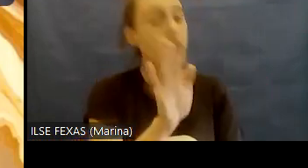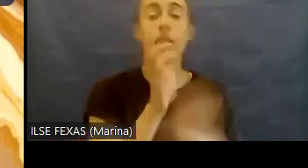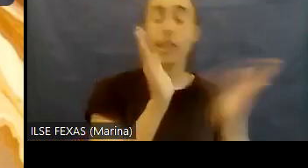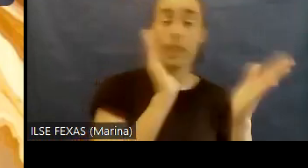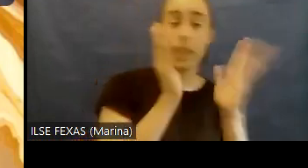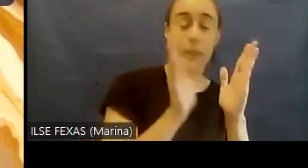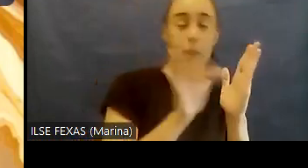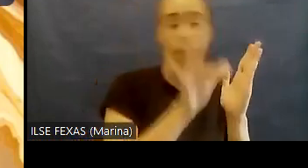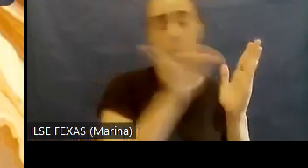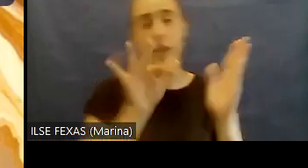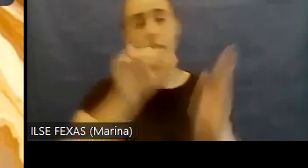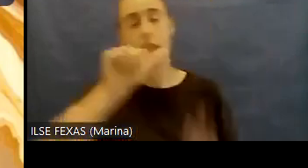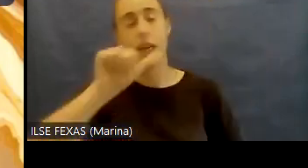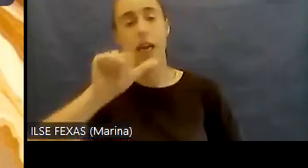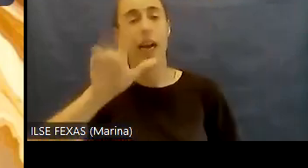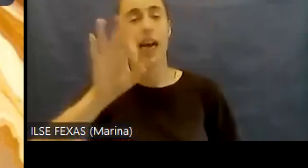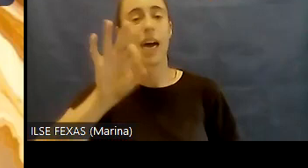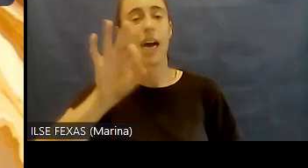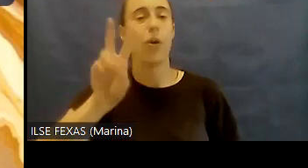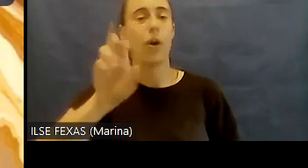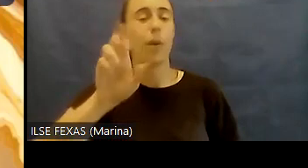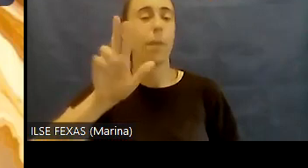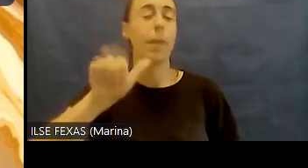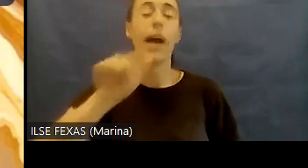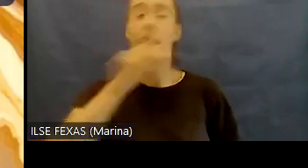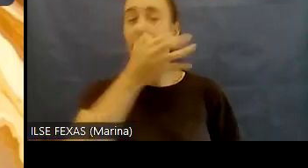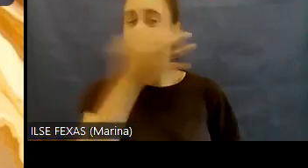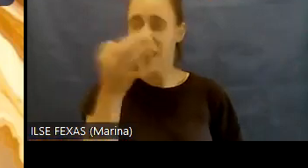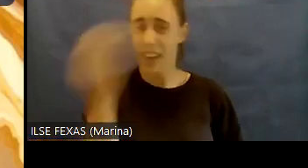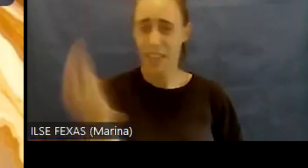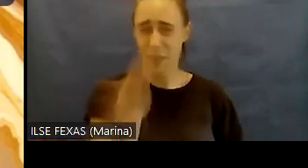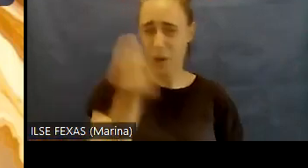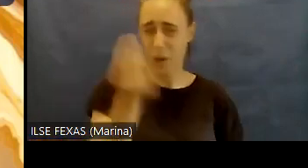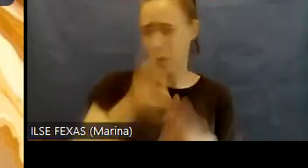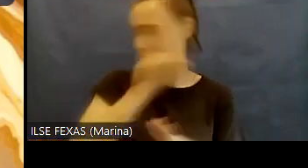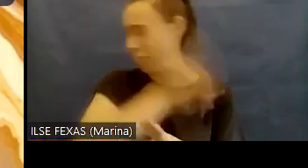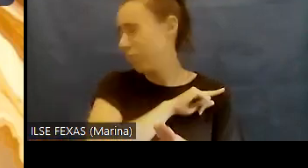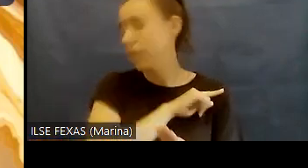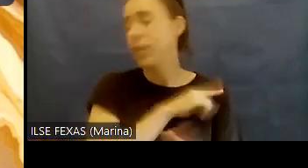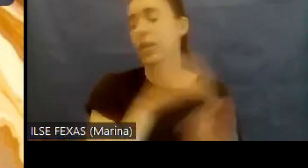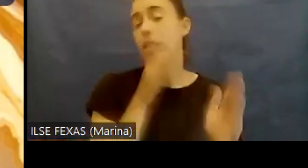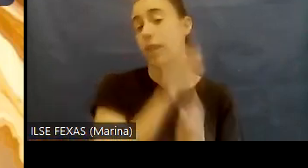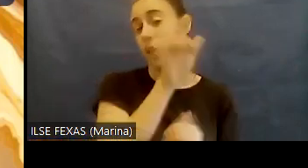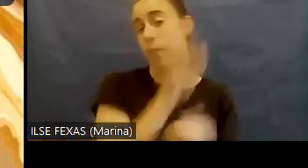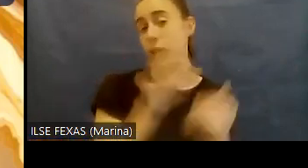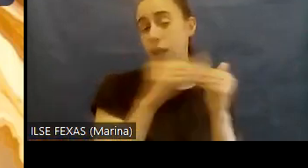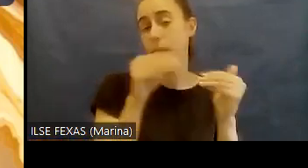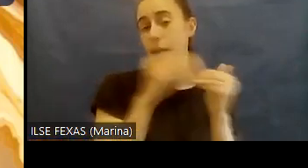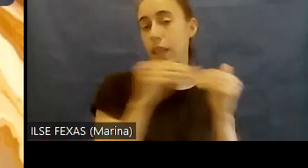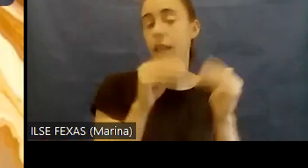eficacia aumenta de manera brutal, de forma que en personas, en pacientes, en los que apliquemos esa